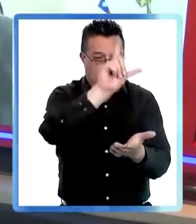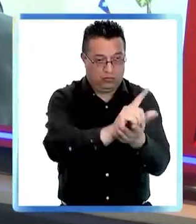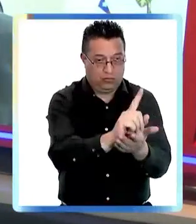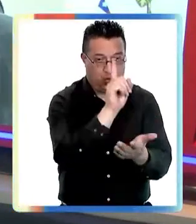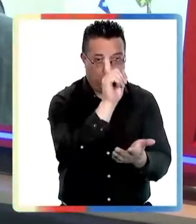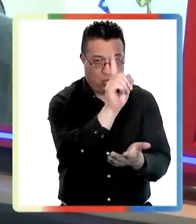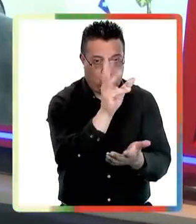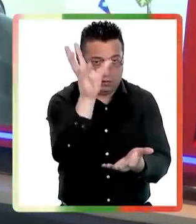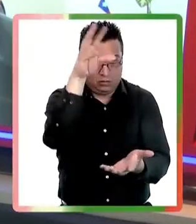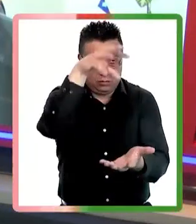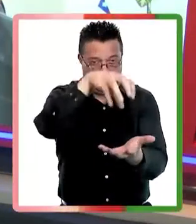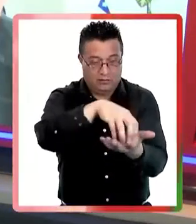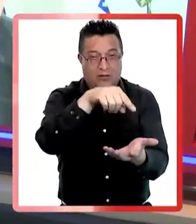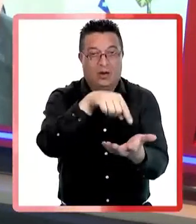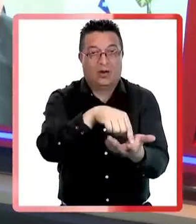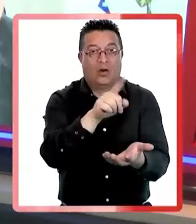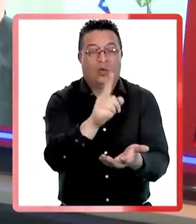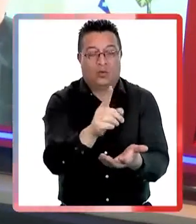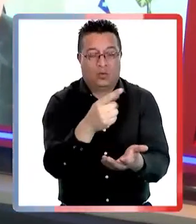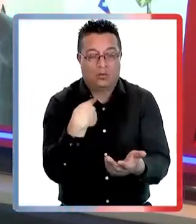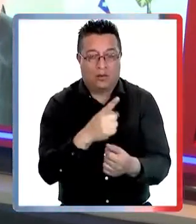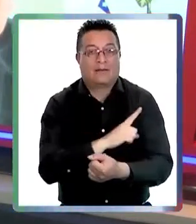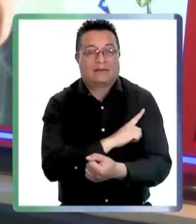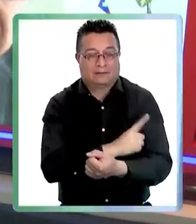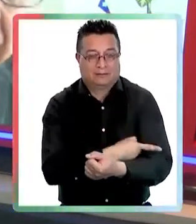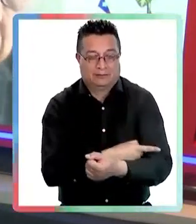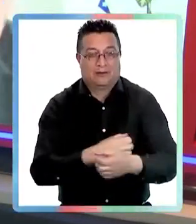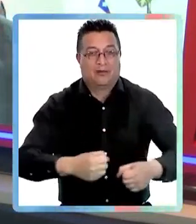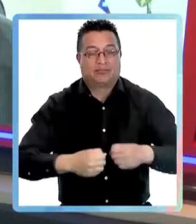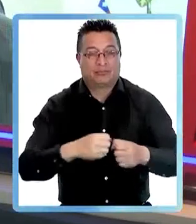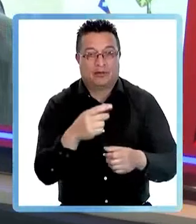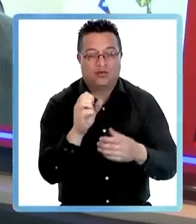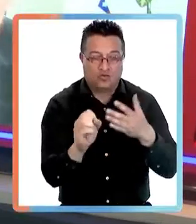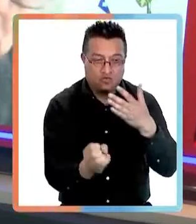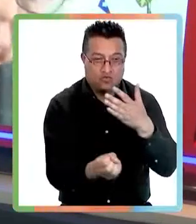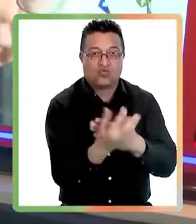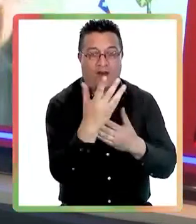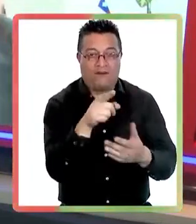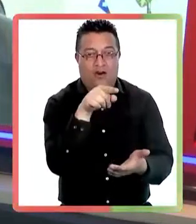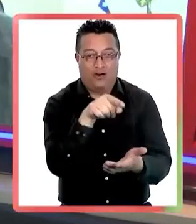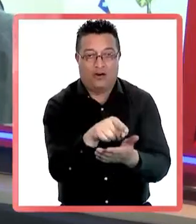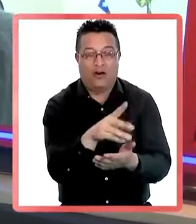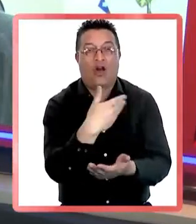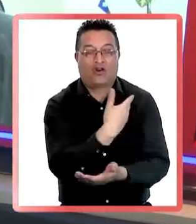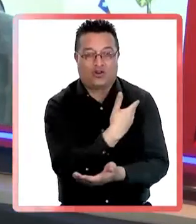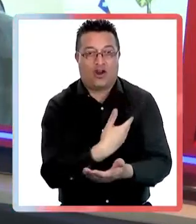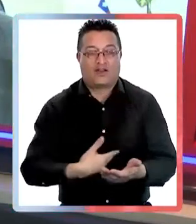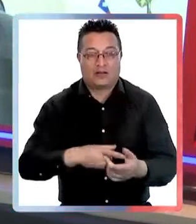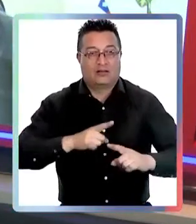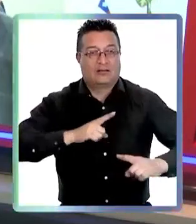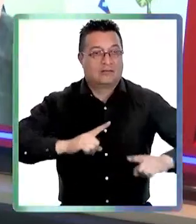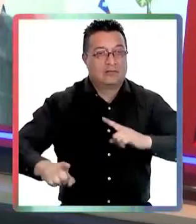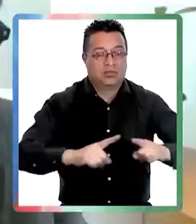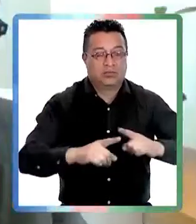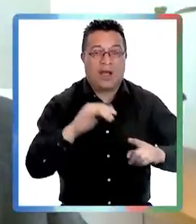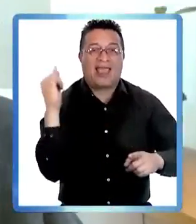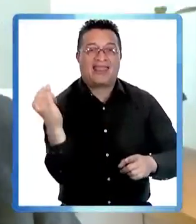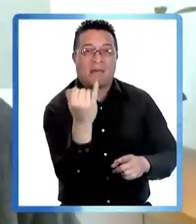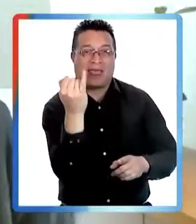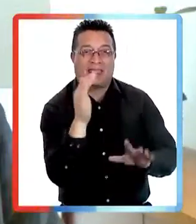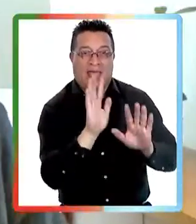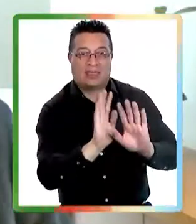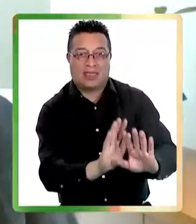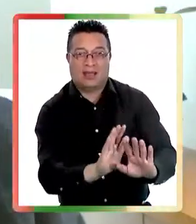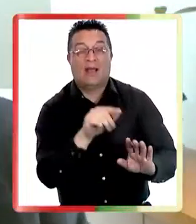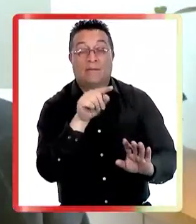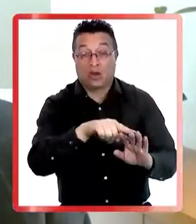en un IPS fortalecido 2.0 con un gobierno corporativo autónomo,